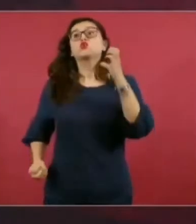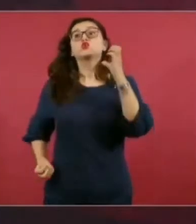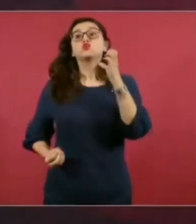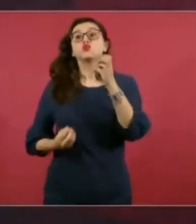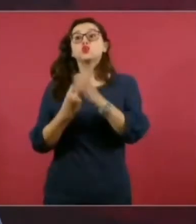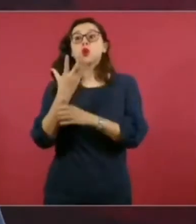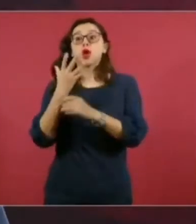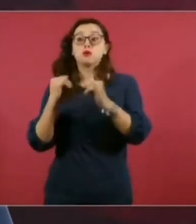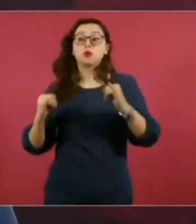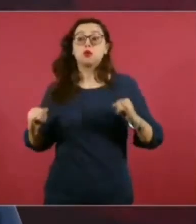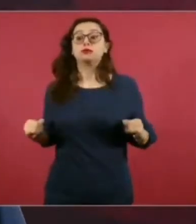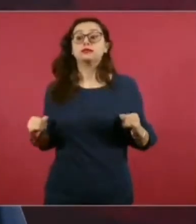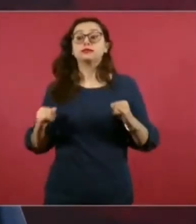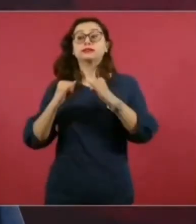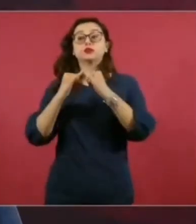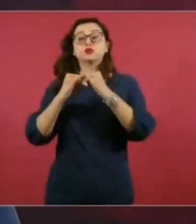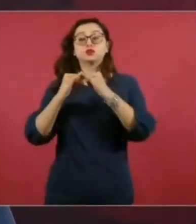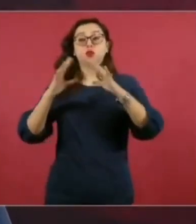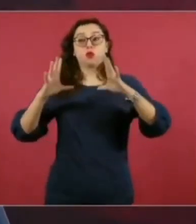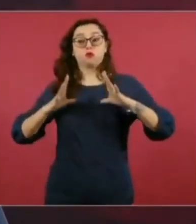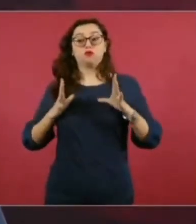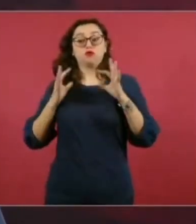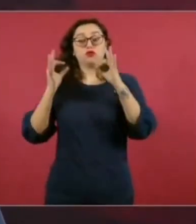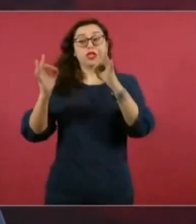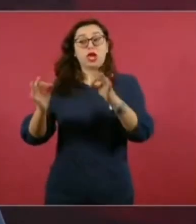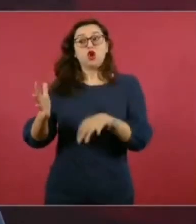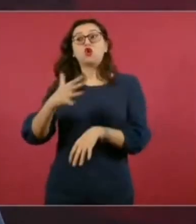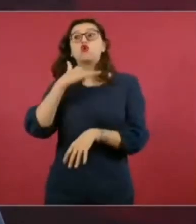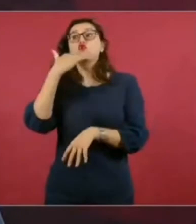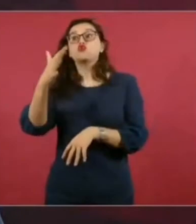un organismo anticorrupción,